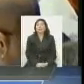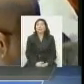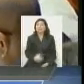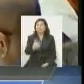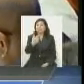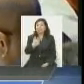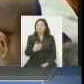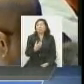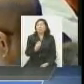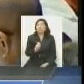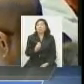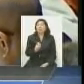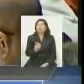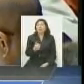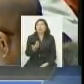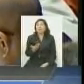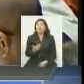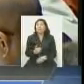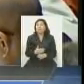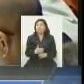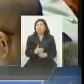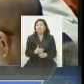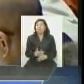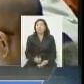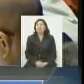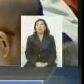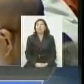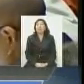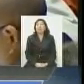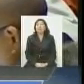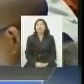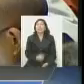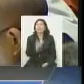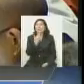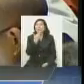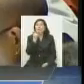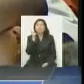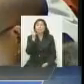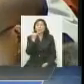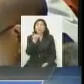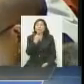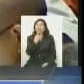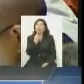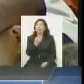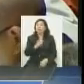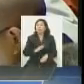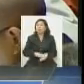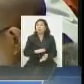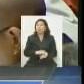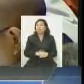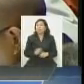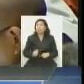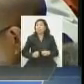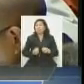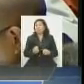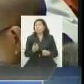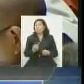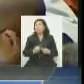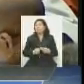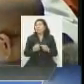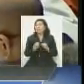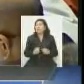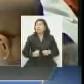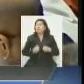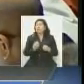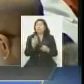física, porque hay varias maneras de ejecutar violencia. Y a quienes escuchamos nosotros decir sobre este tema de la violencia femenina, sí,